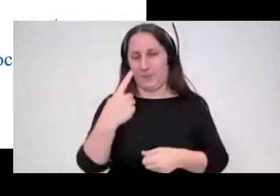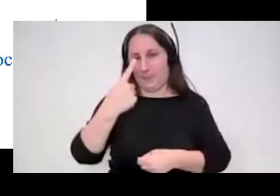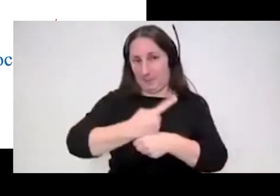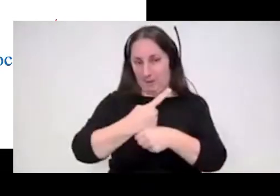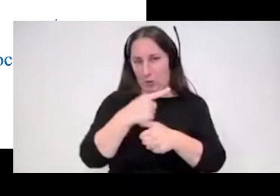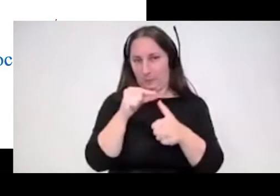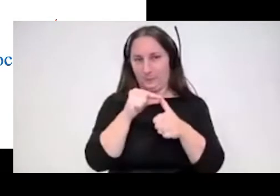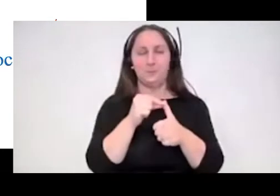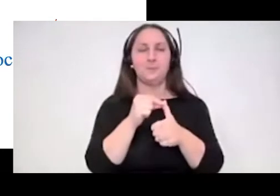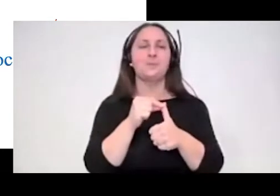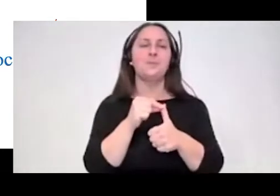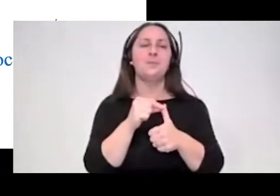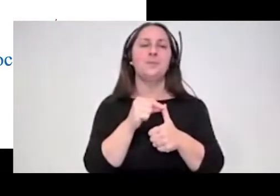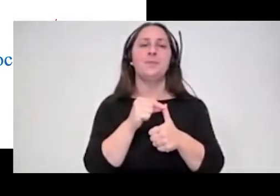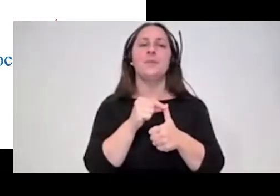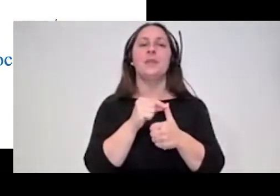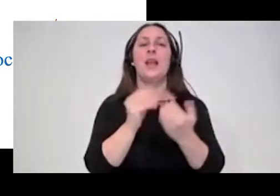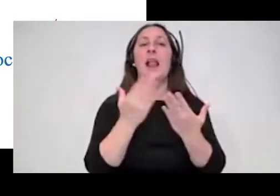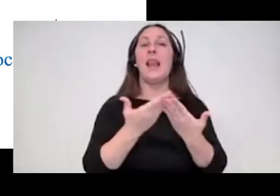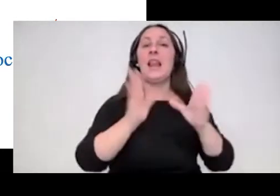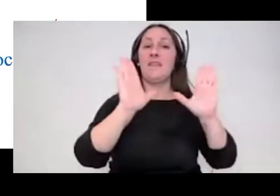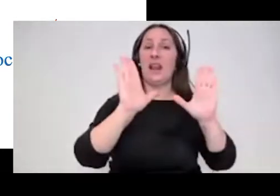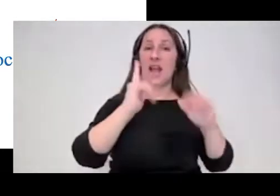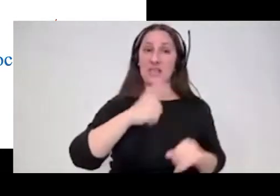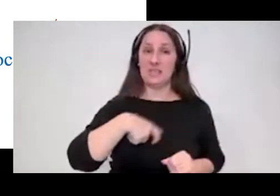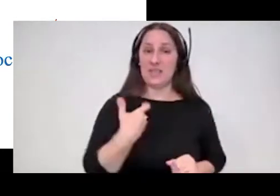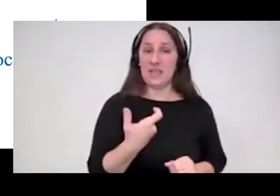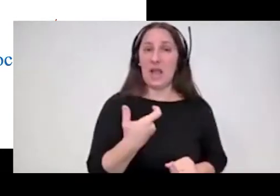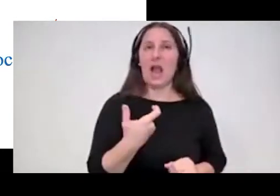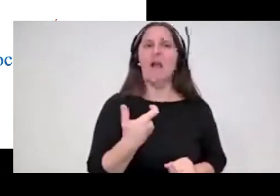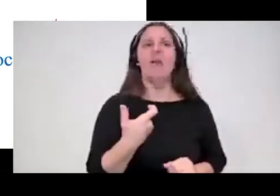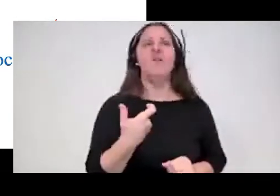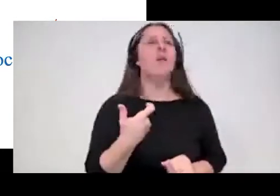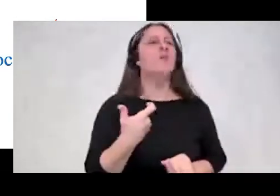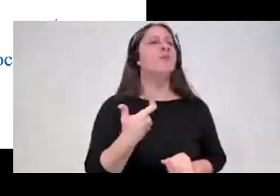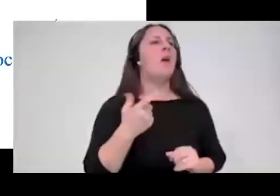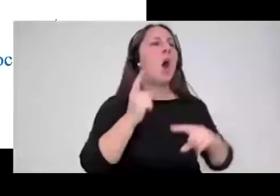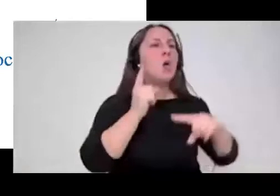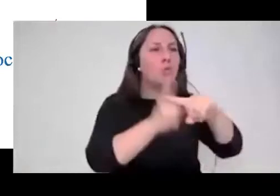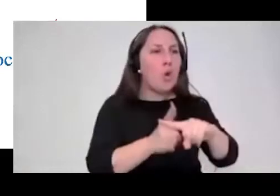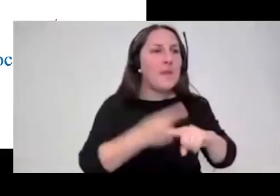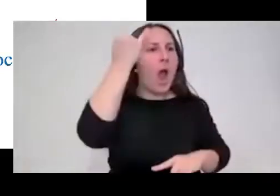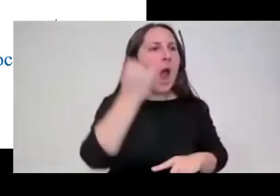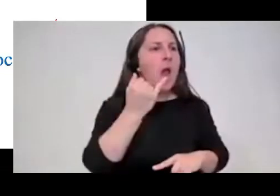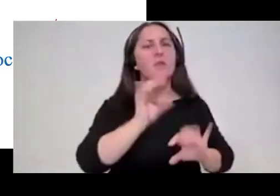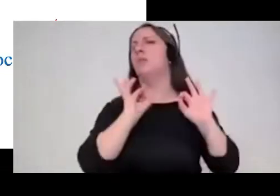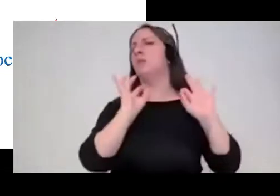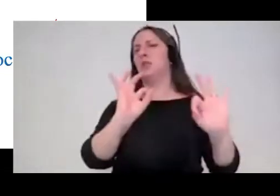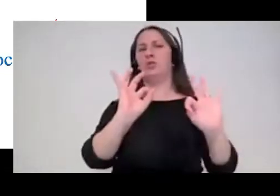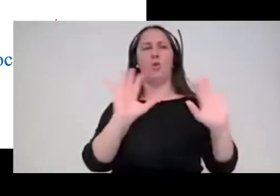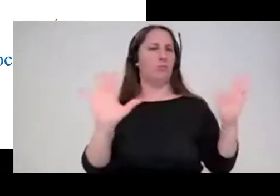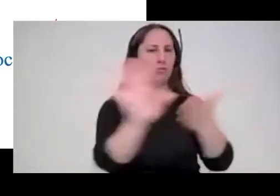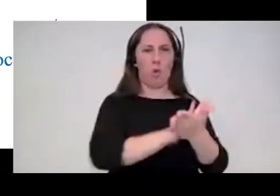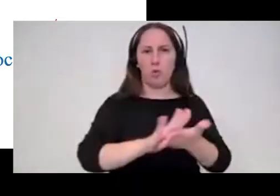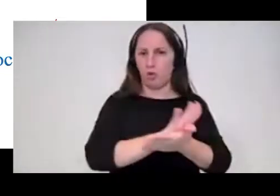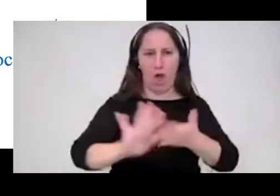la libertad sindical no se agota en la autonomía. ¿sí? La libertad